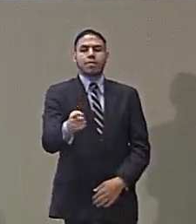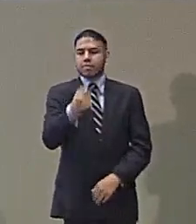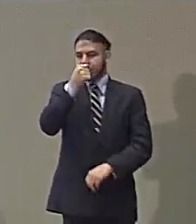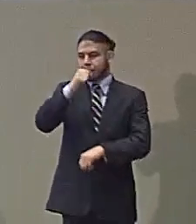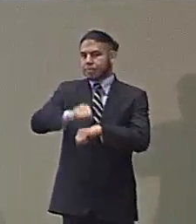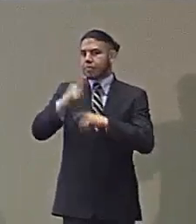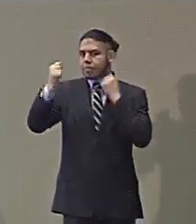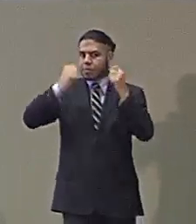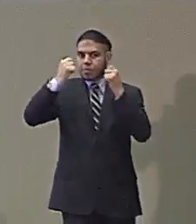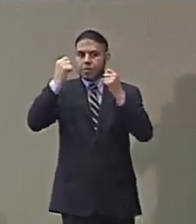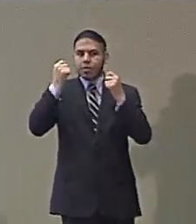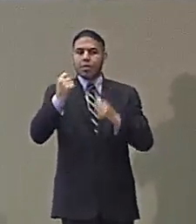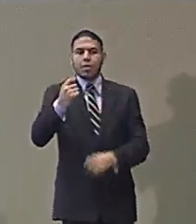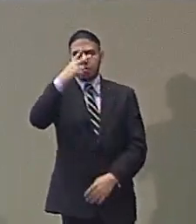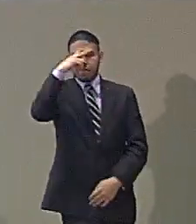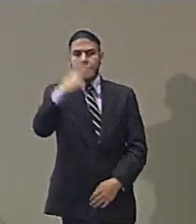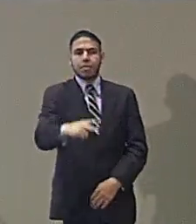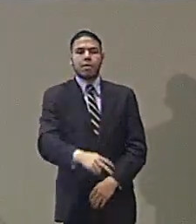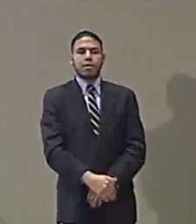de mexico